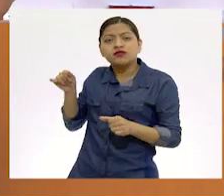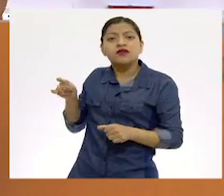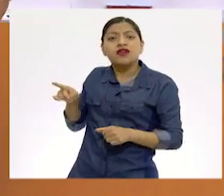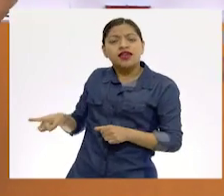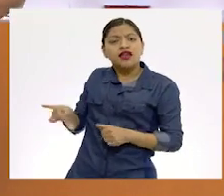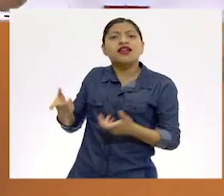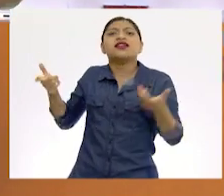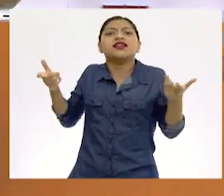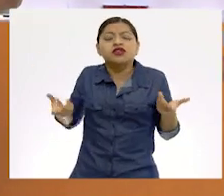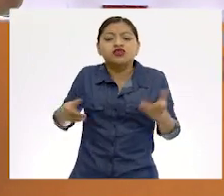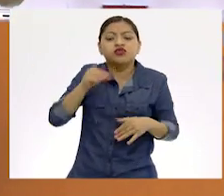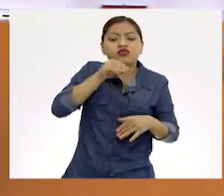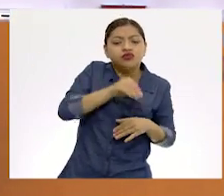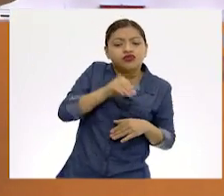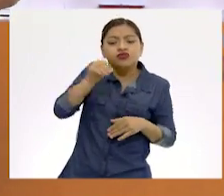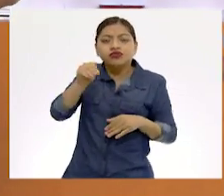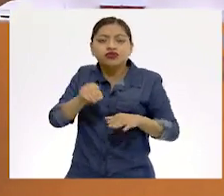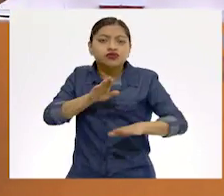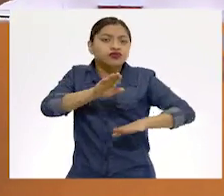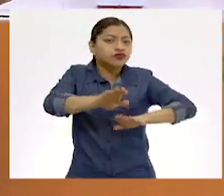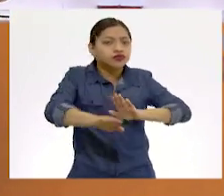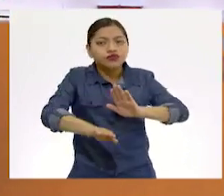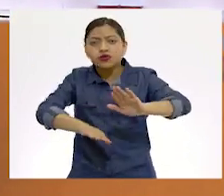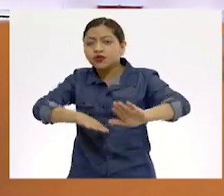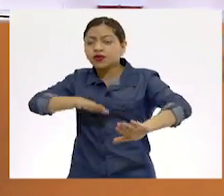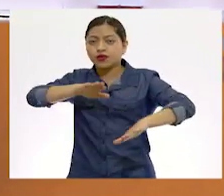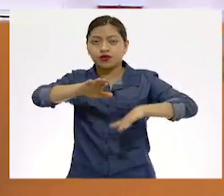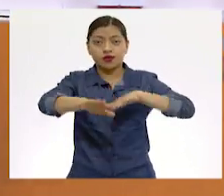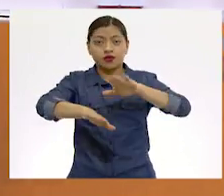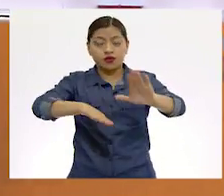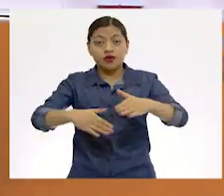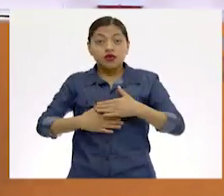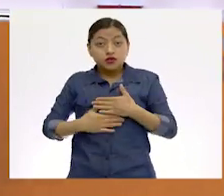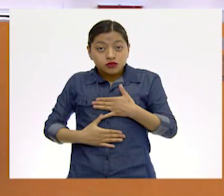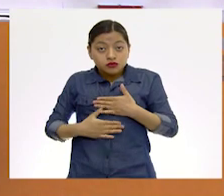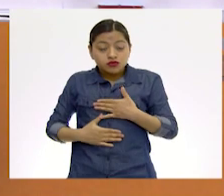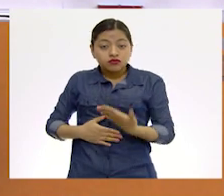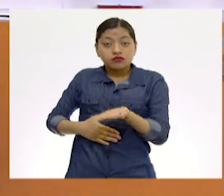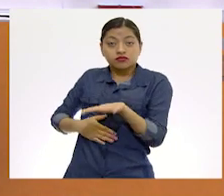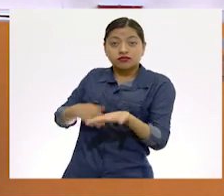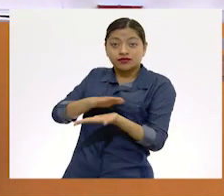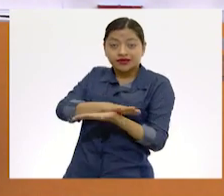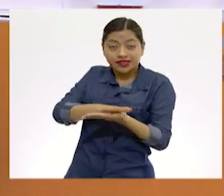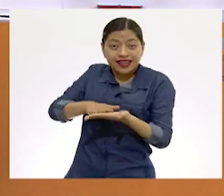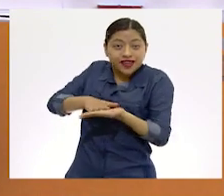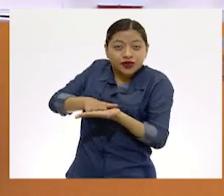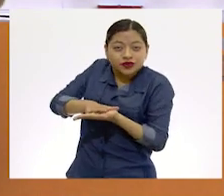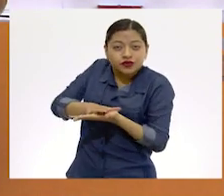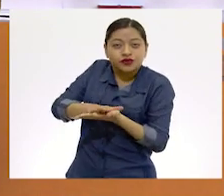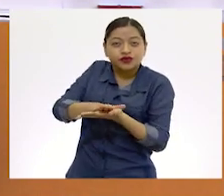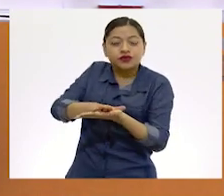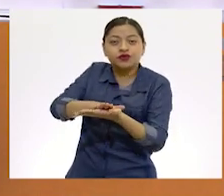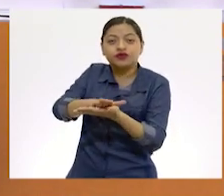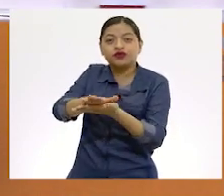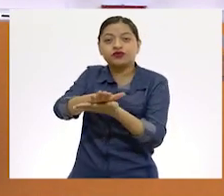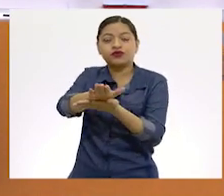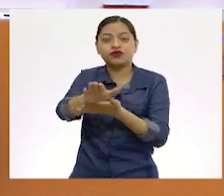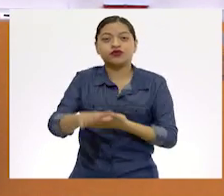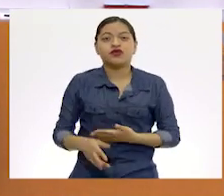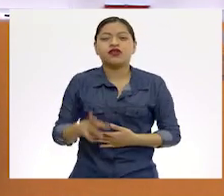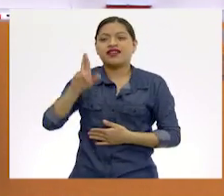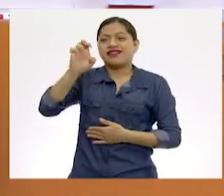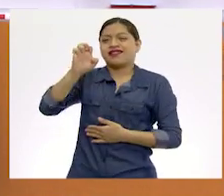fue desplazándose y su vientre estaba pegado al piso. Reptar